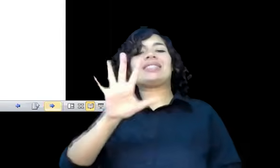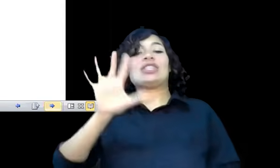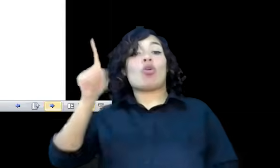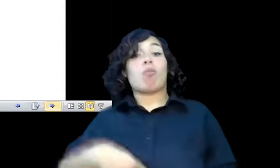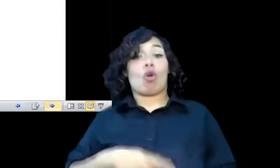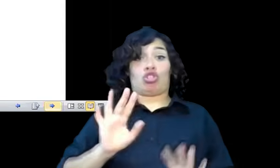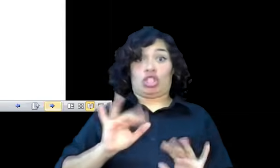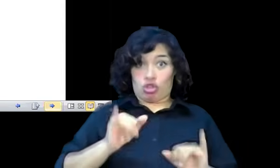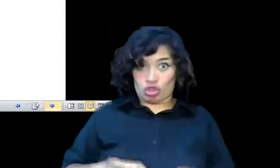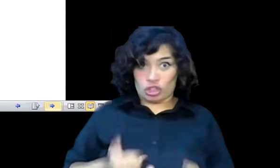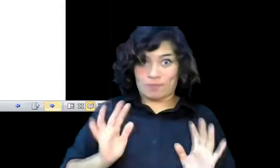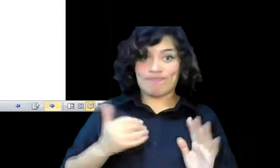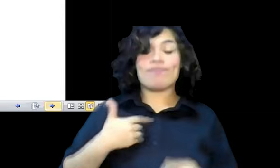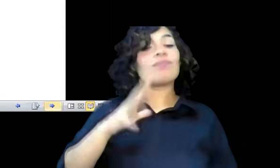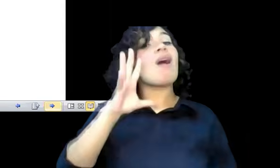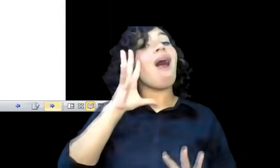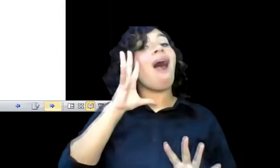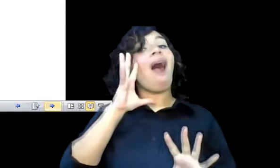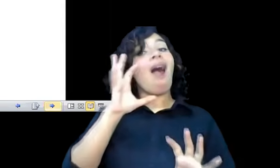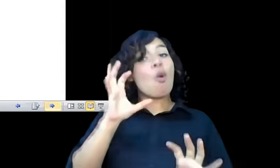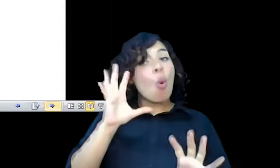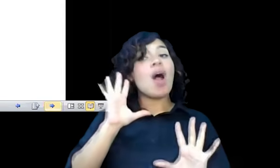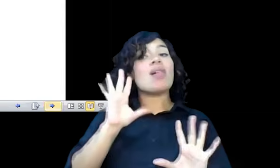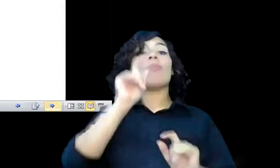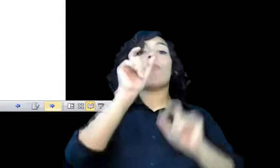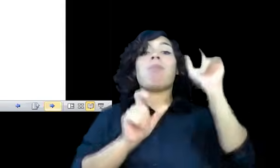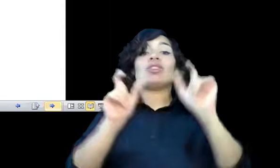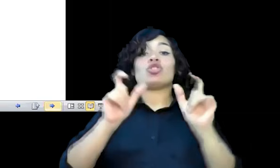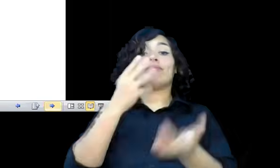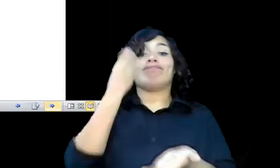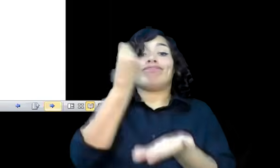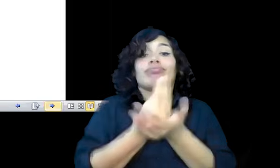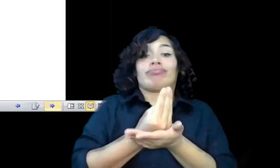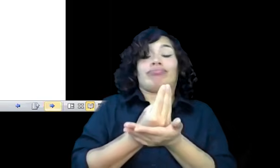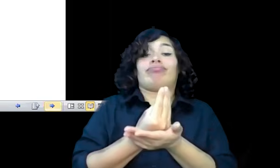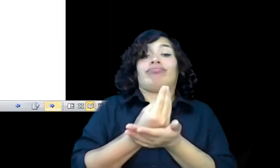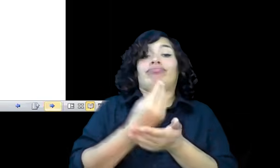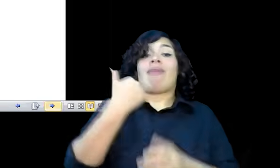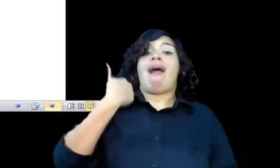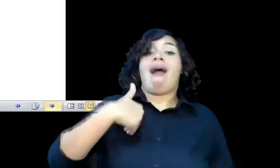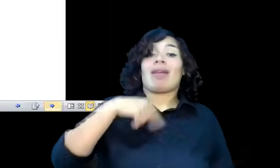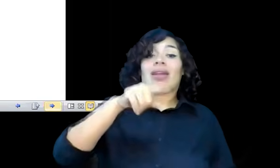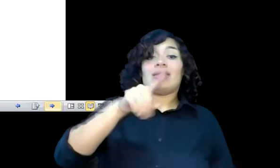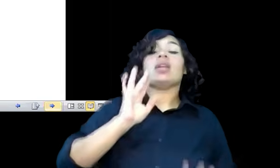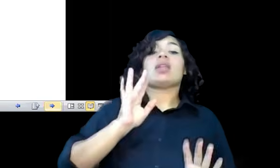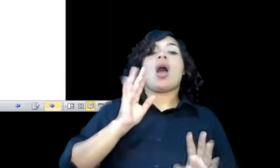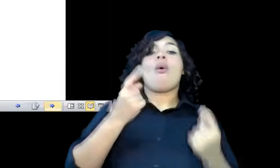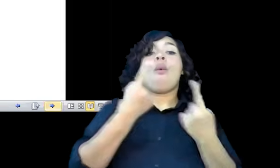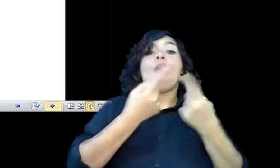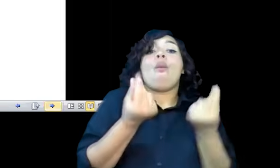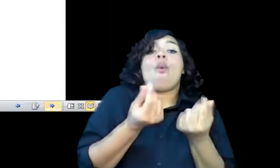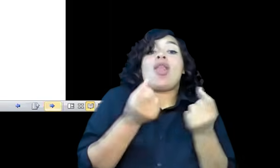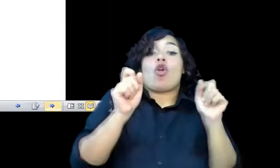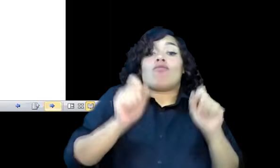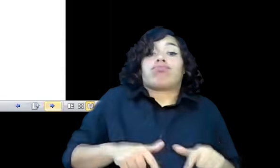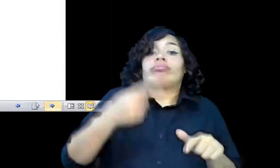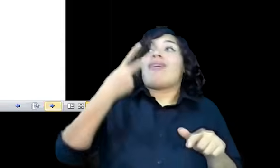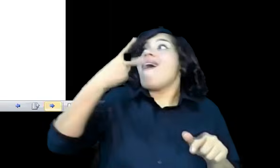0,5%, ¿sí? Recuerden que para los residentes en el país, al valor de los bienes en el país en el exterior, antes